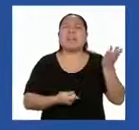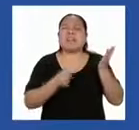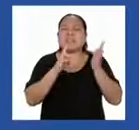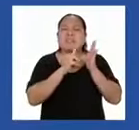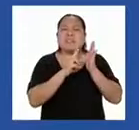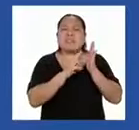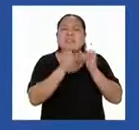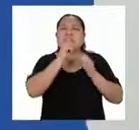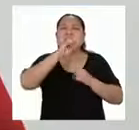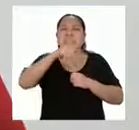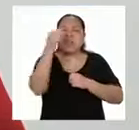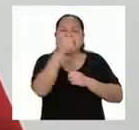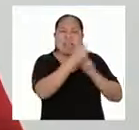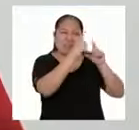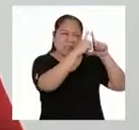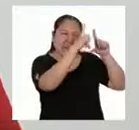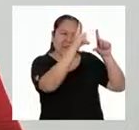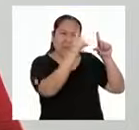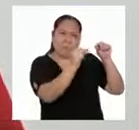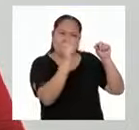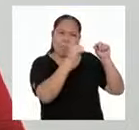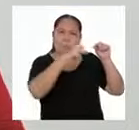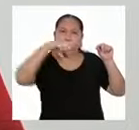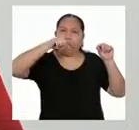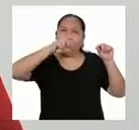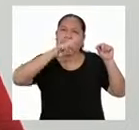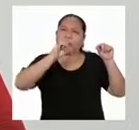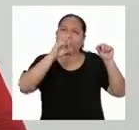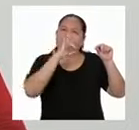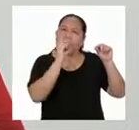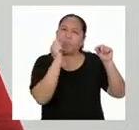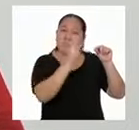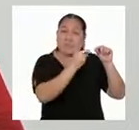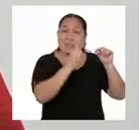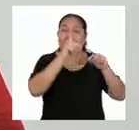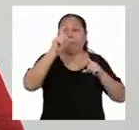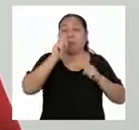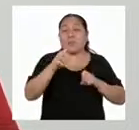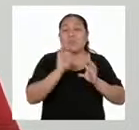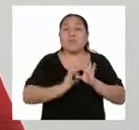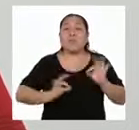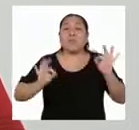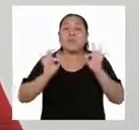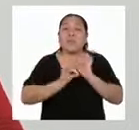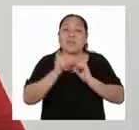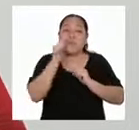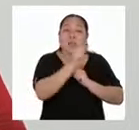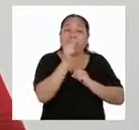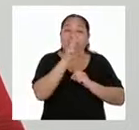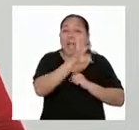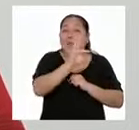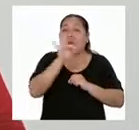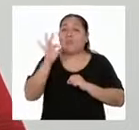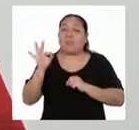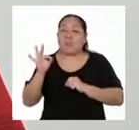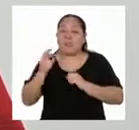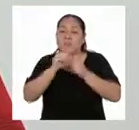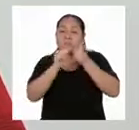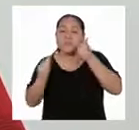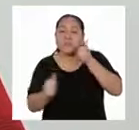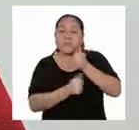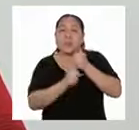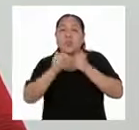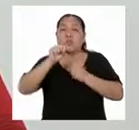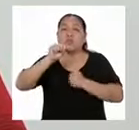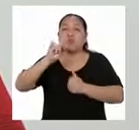leer? Esta pregunta es muy importante porque a partir de ella identificaremos los